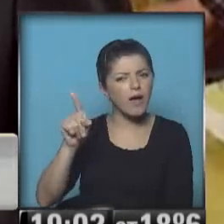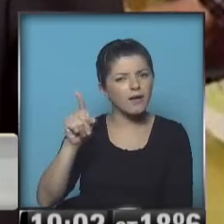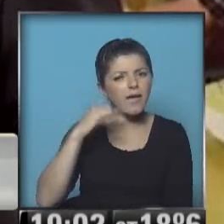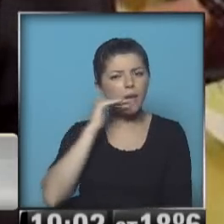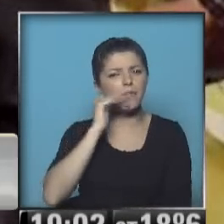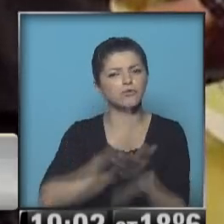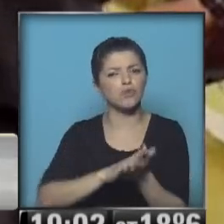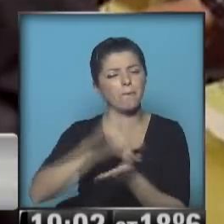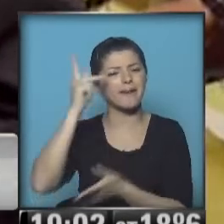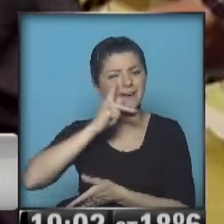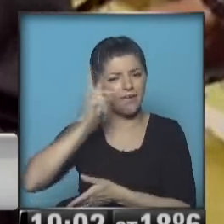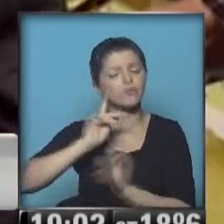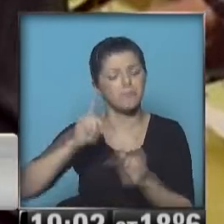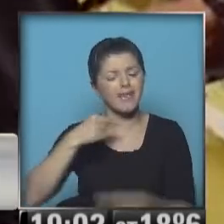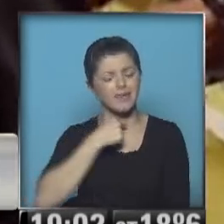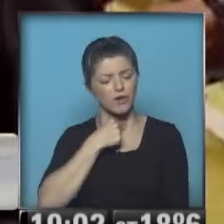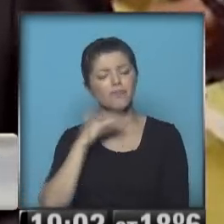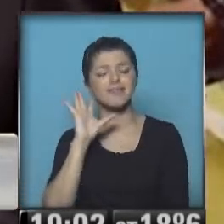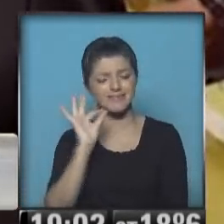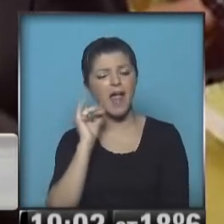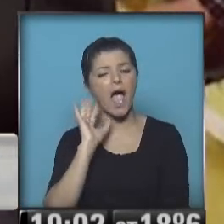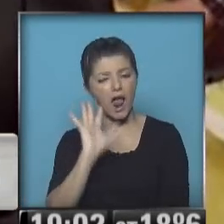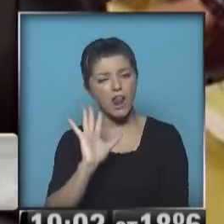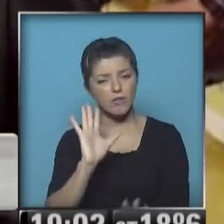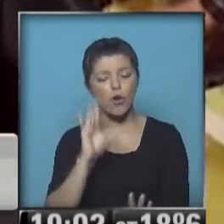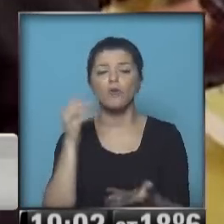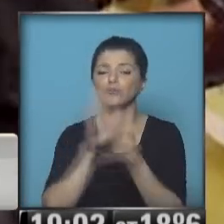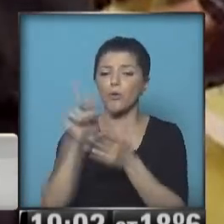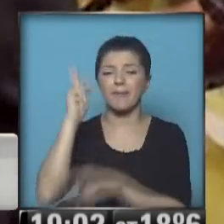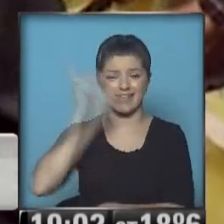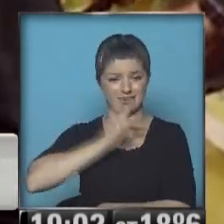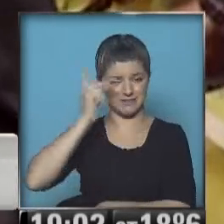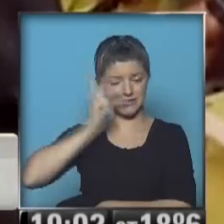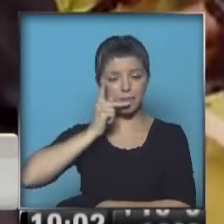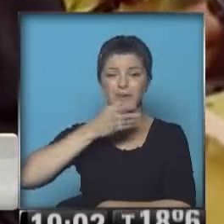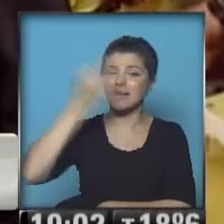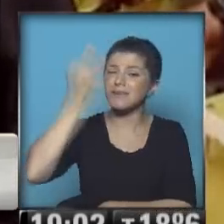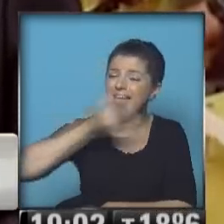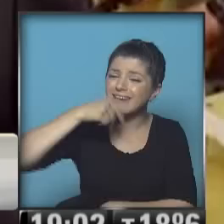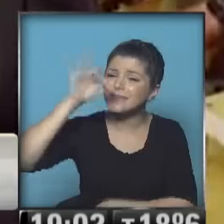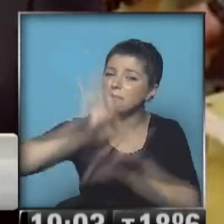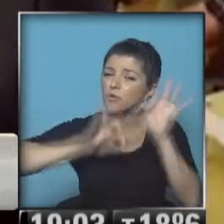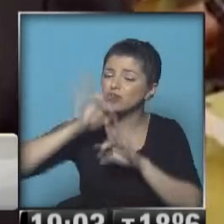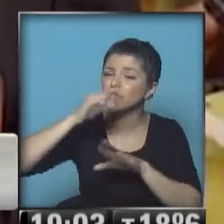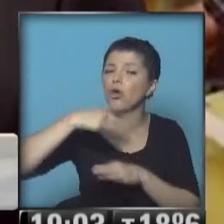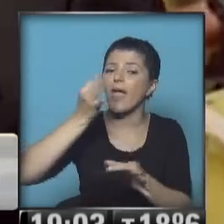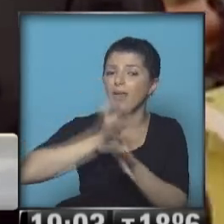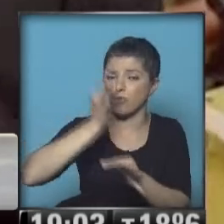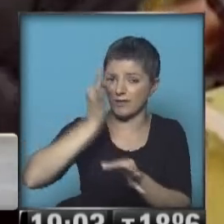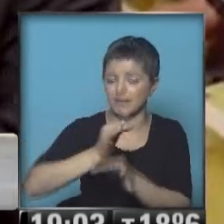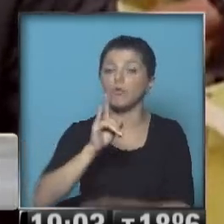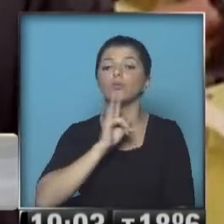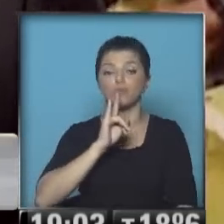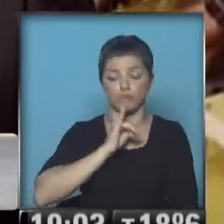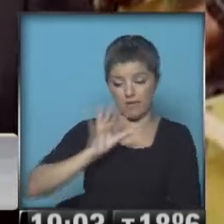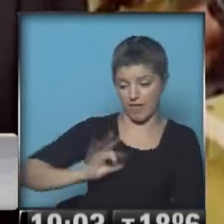Néstor, también quiero referirme un minuto a él, porque la verdad que el proyecto educativo de Tucumán, de lo que fue el año 2003,